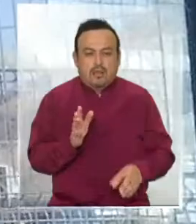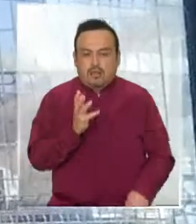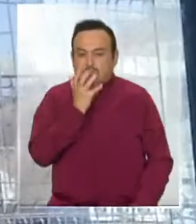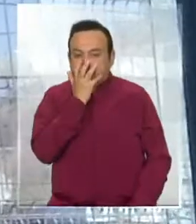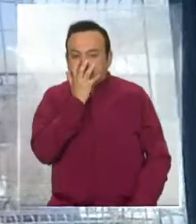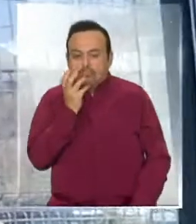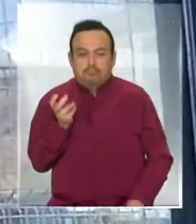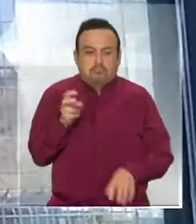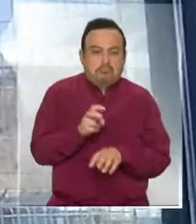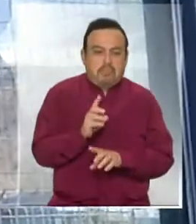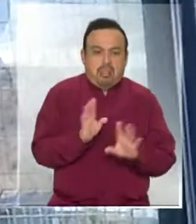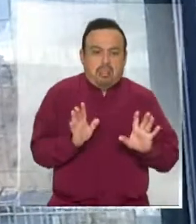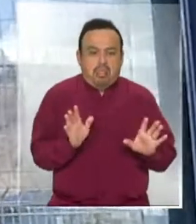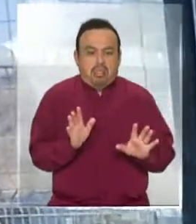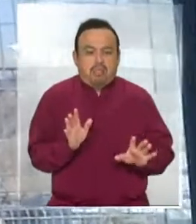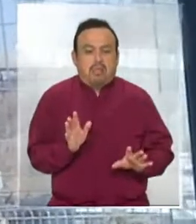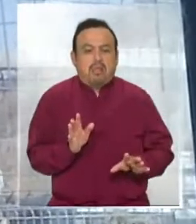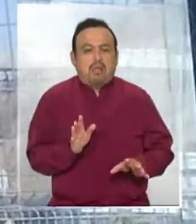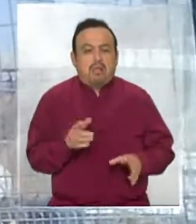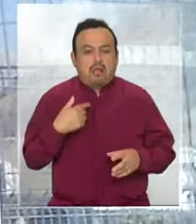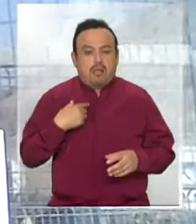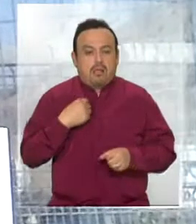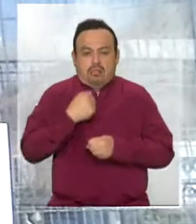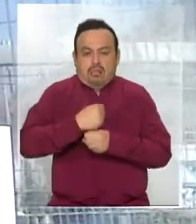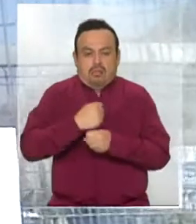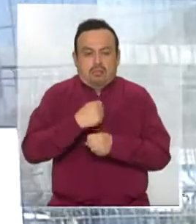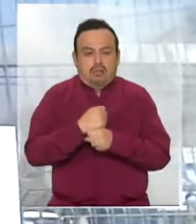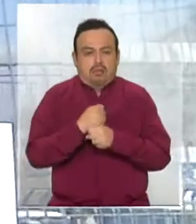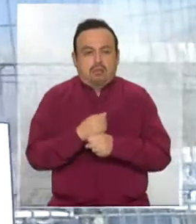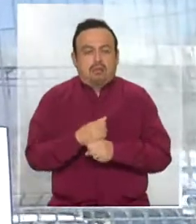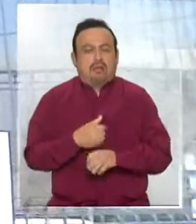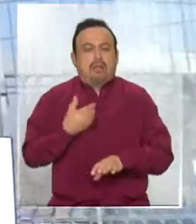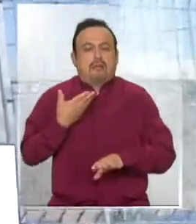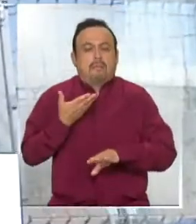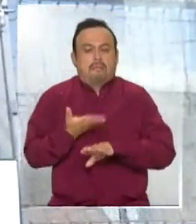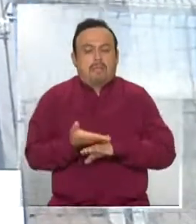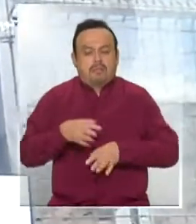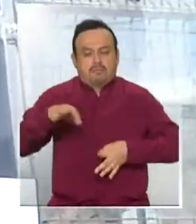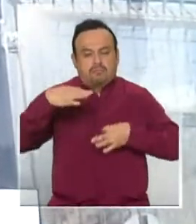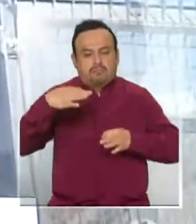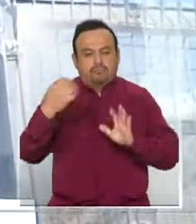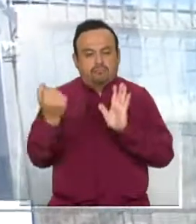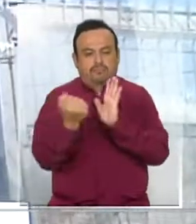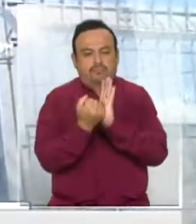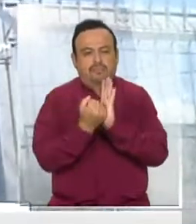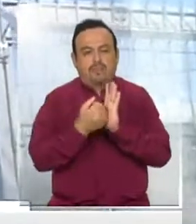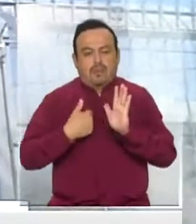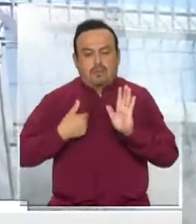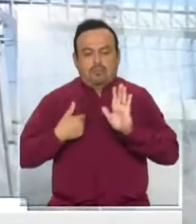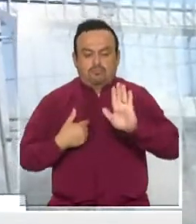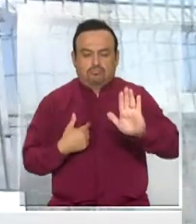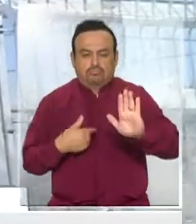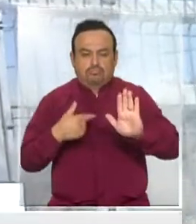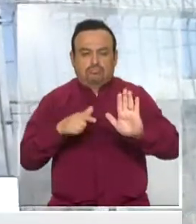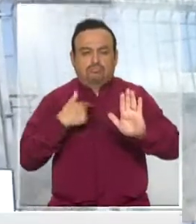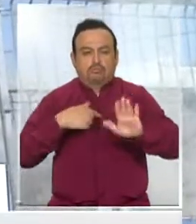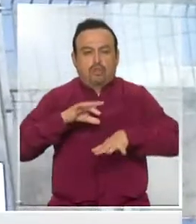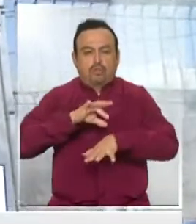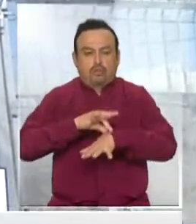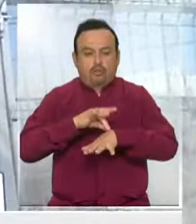mascarilla. Toda la gente crónica estamos trabajando. Los pidieron que le trajéramos un certificado médico. Yo traje mi certificado